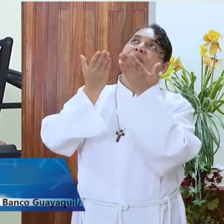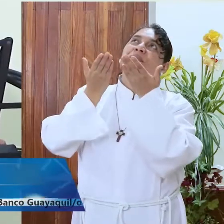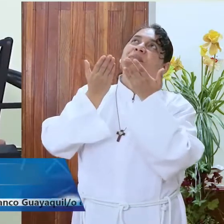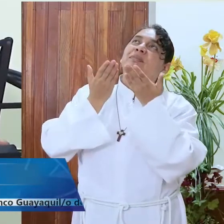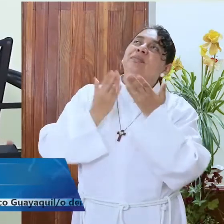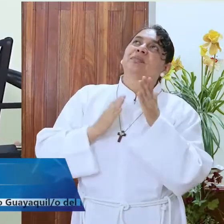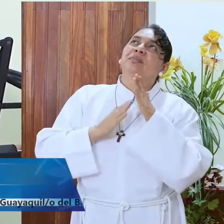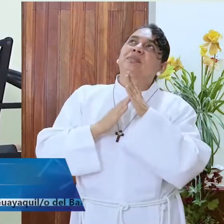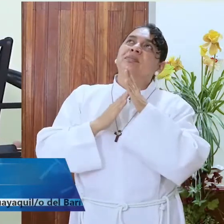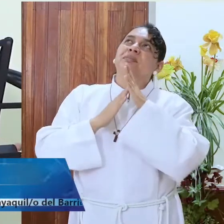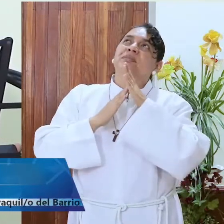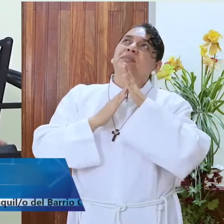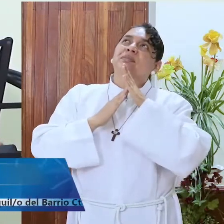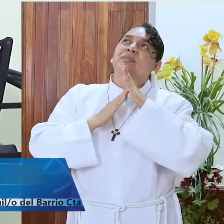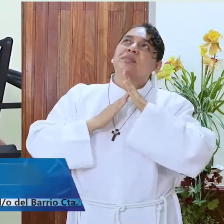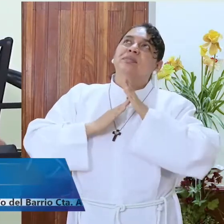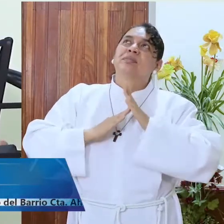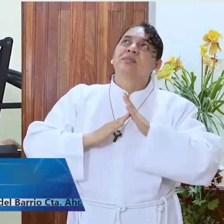la